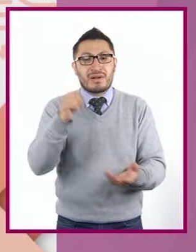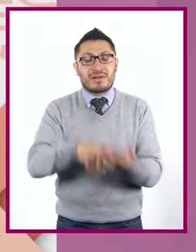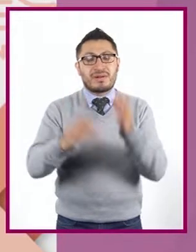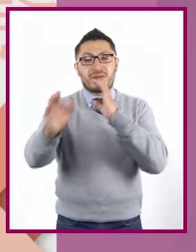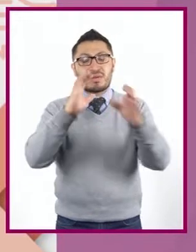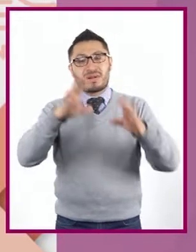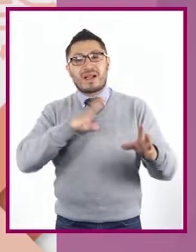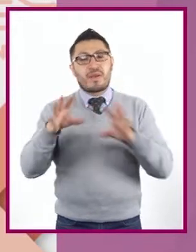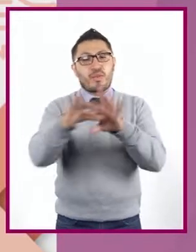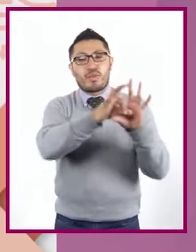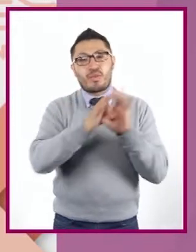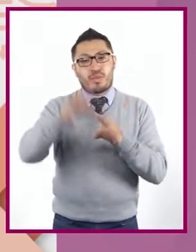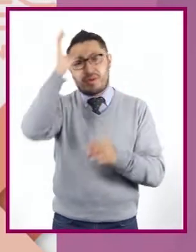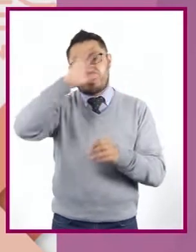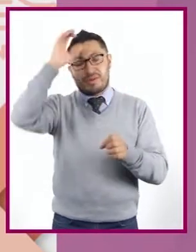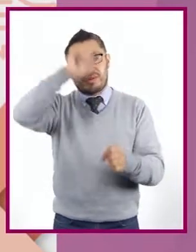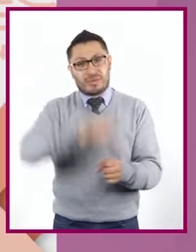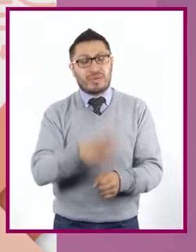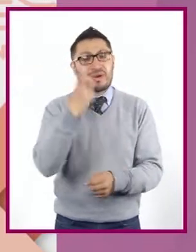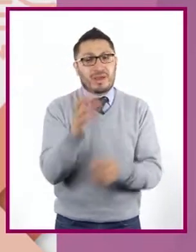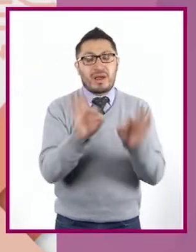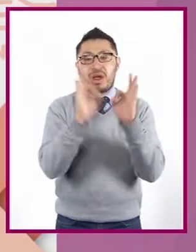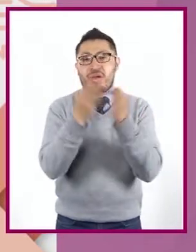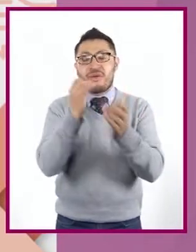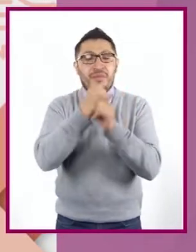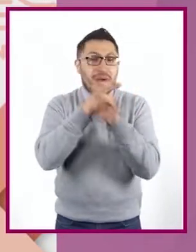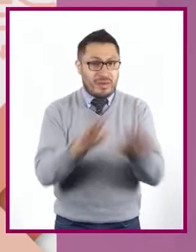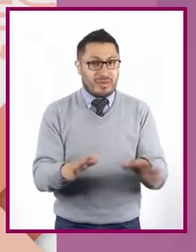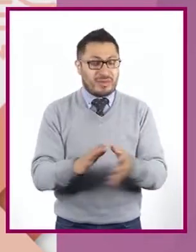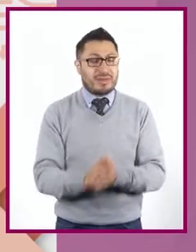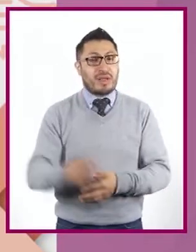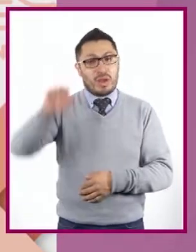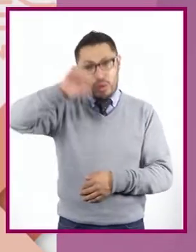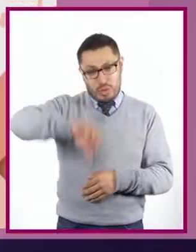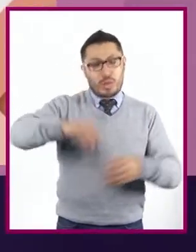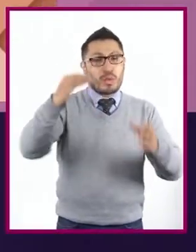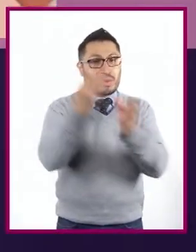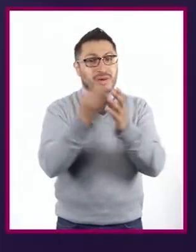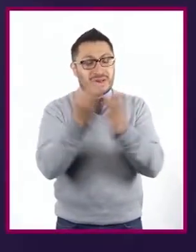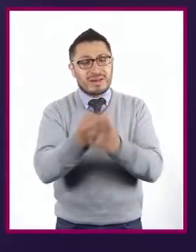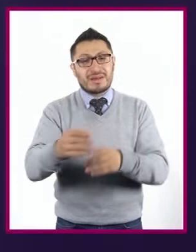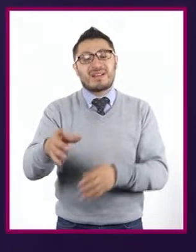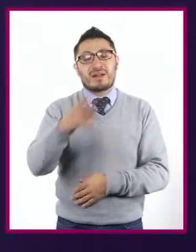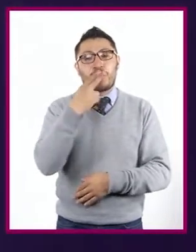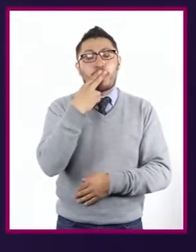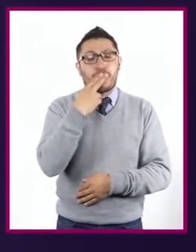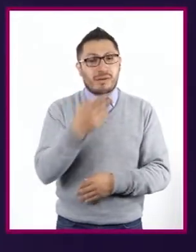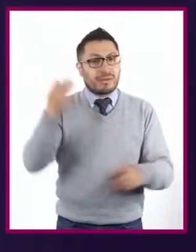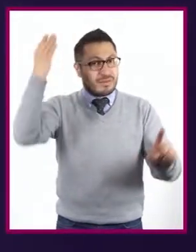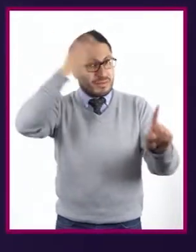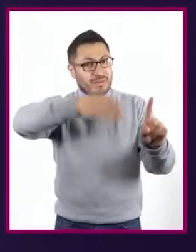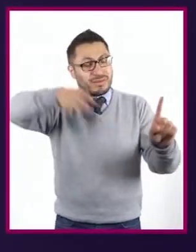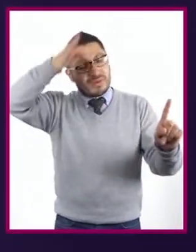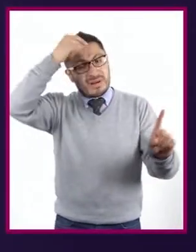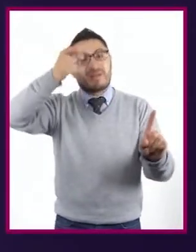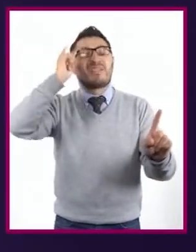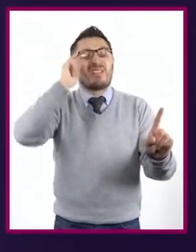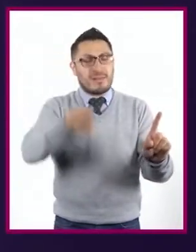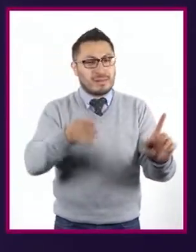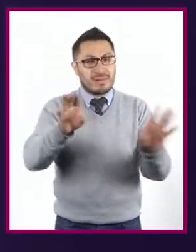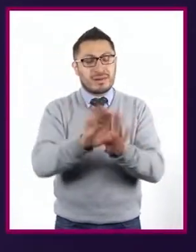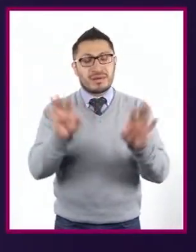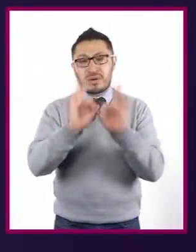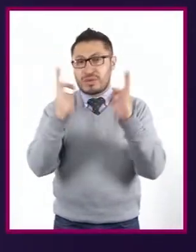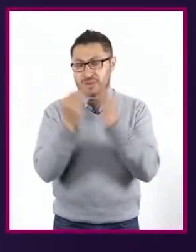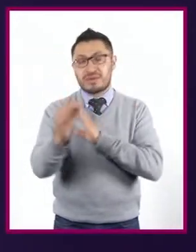una cultura y es el medio para informarnos. Durante esta sesión abordaremos un aprendizaje que tiene que ver con la forma